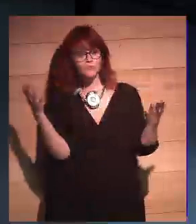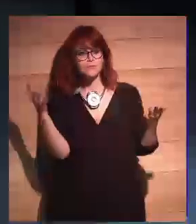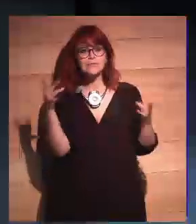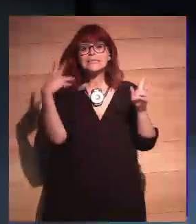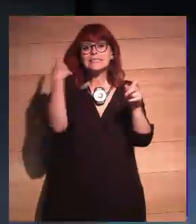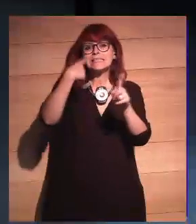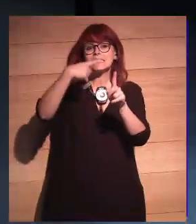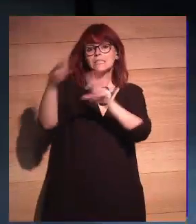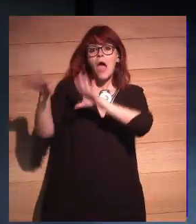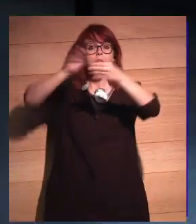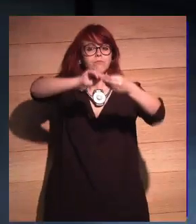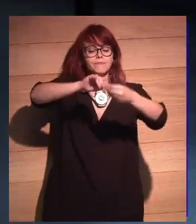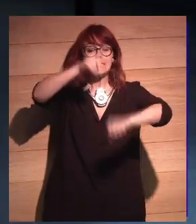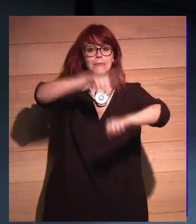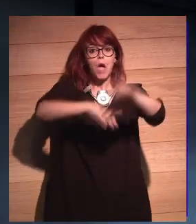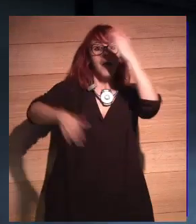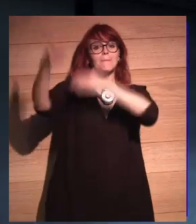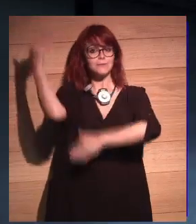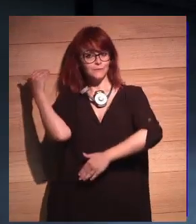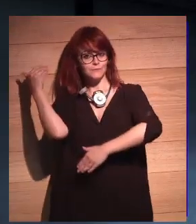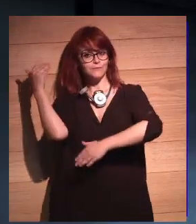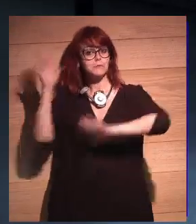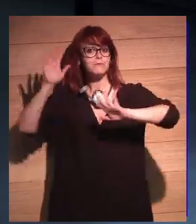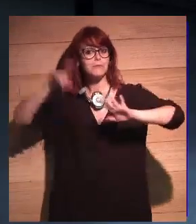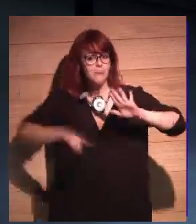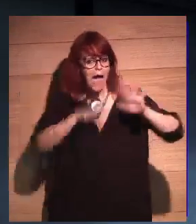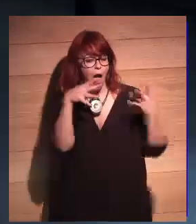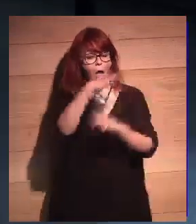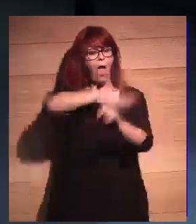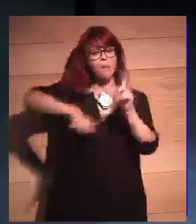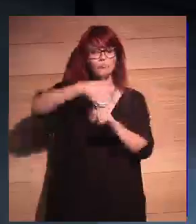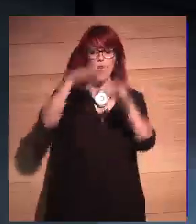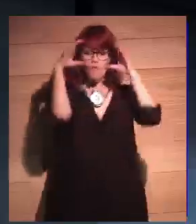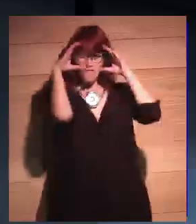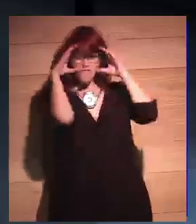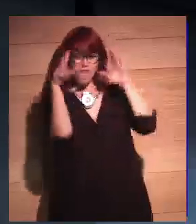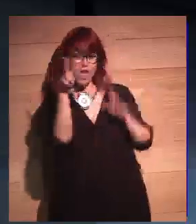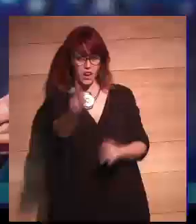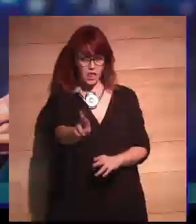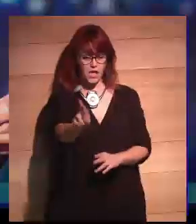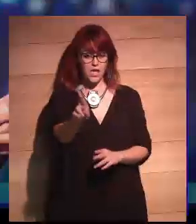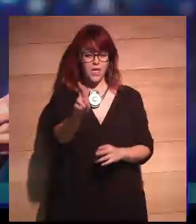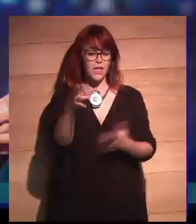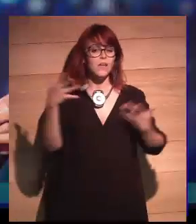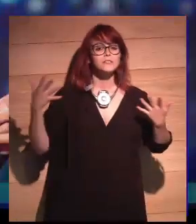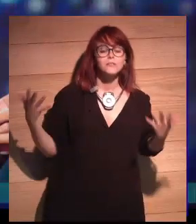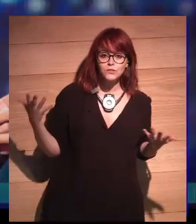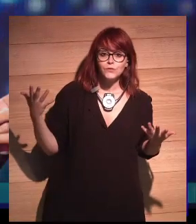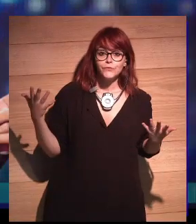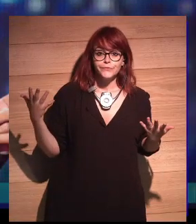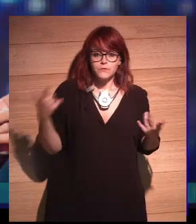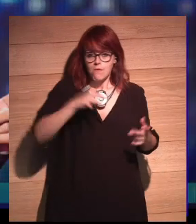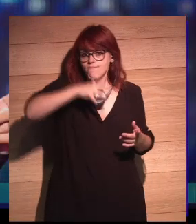digamos, nos llevan a un tiempo pasado, pero también en el campo de la realidad virtual. La realidad virtual, bueno, es